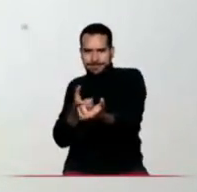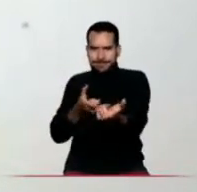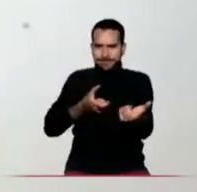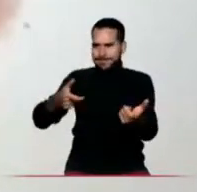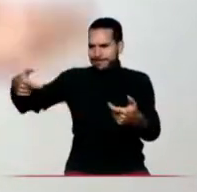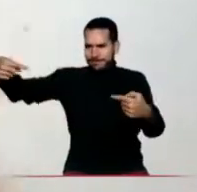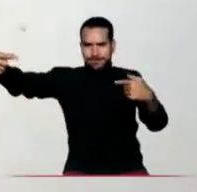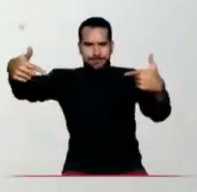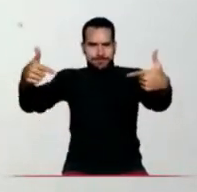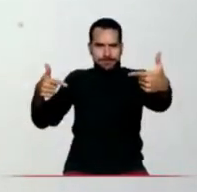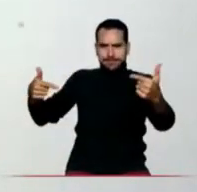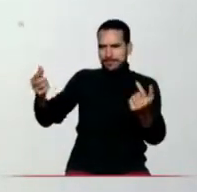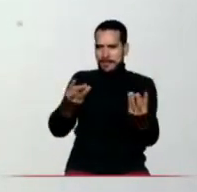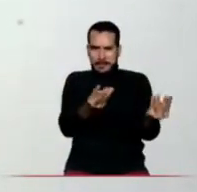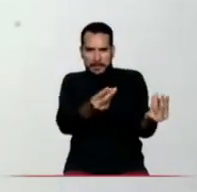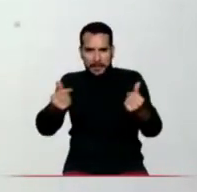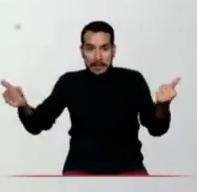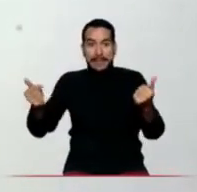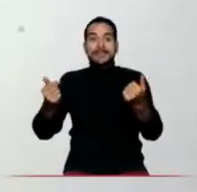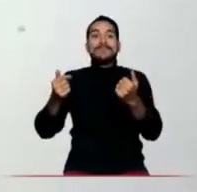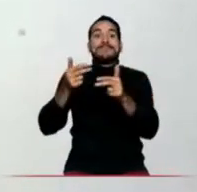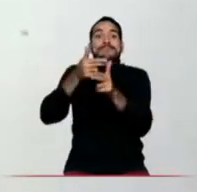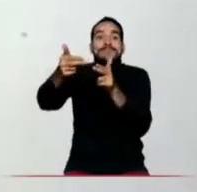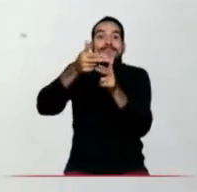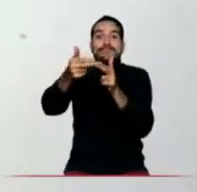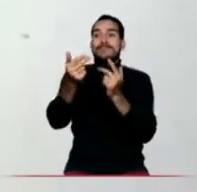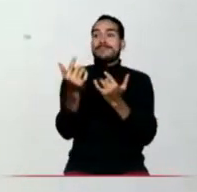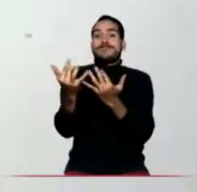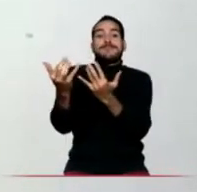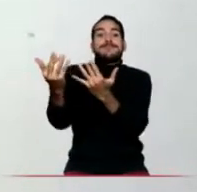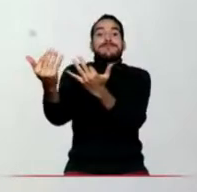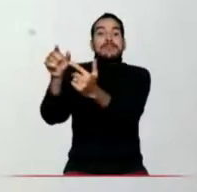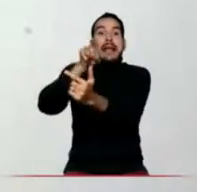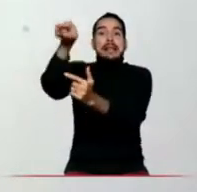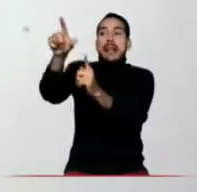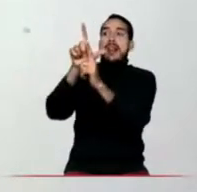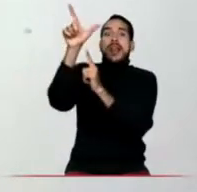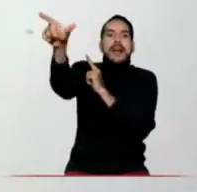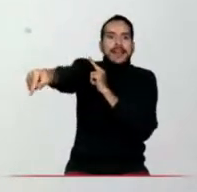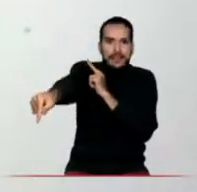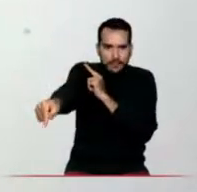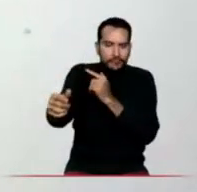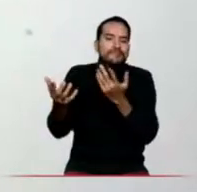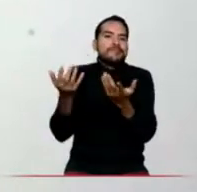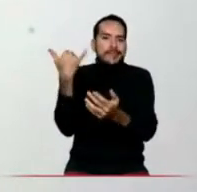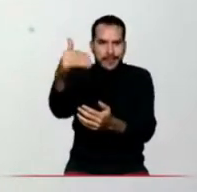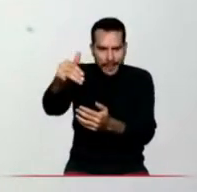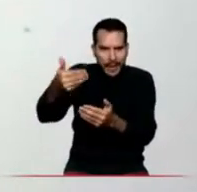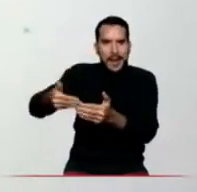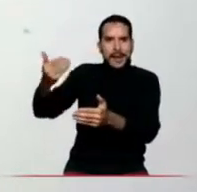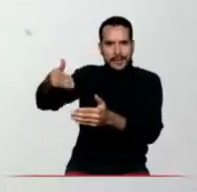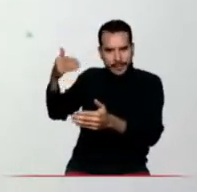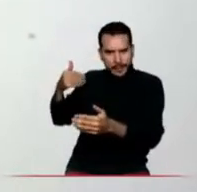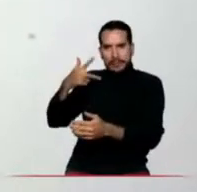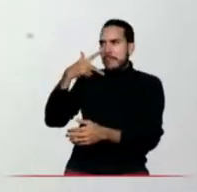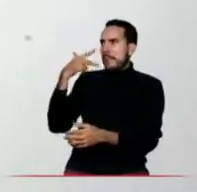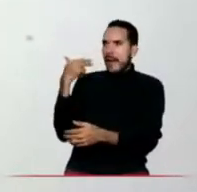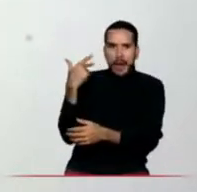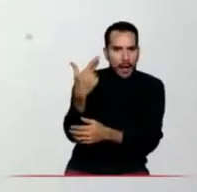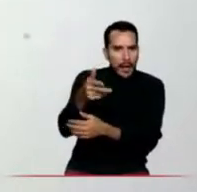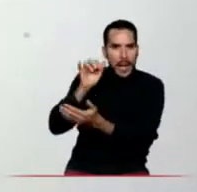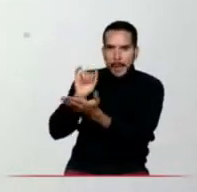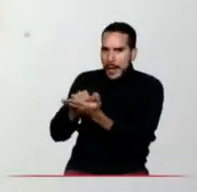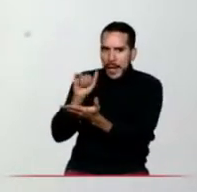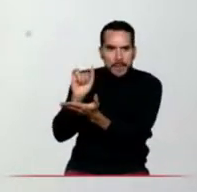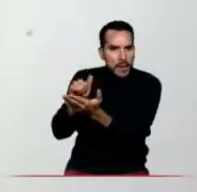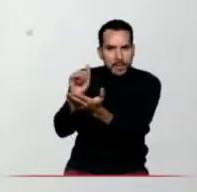¿sí? Y cabe recordar, pues, de que esta situación siempre se nos presenta lo mismo en todos los años,